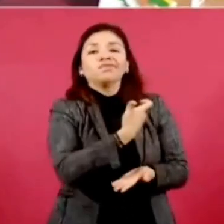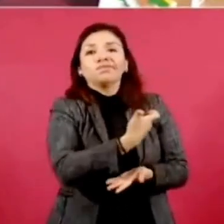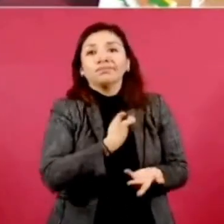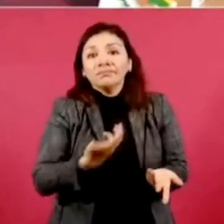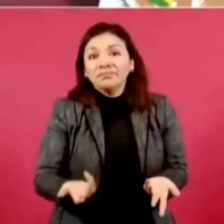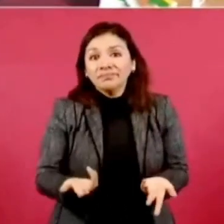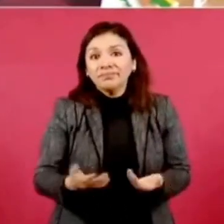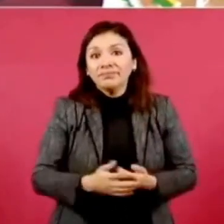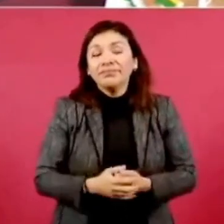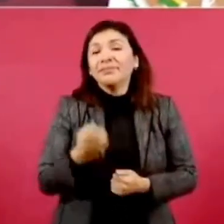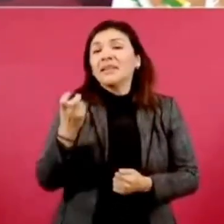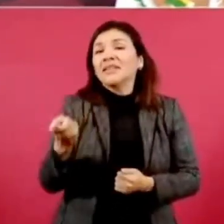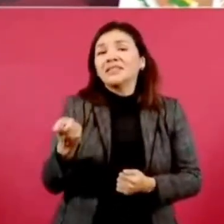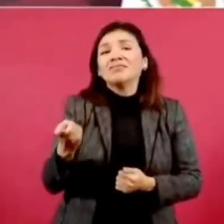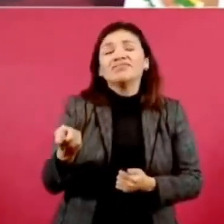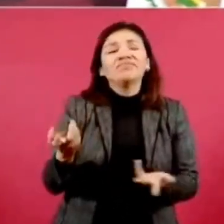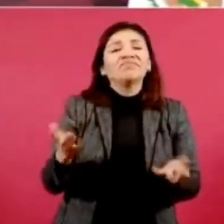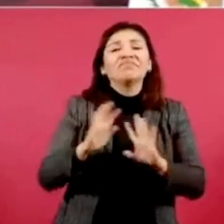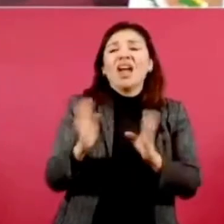se pudrió el Poder Judicial.